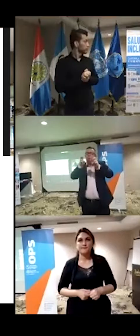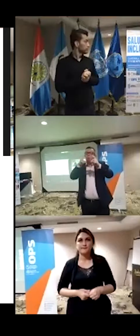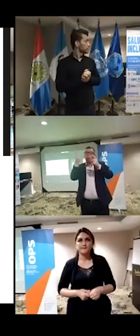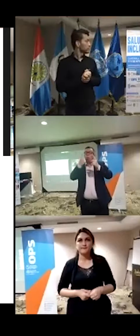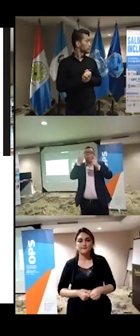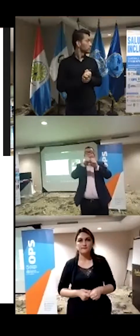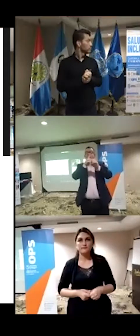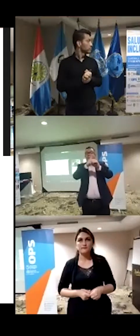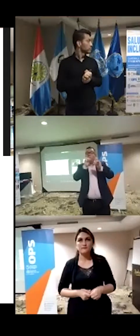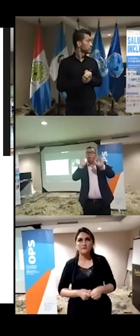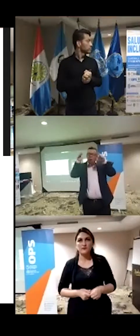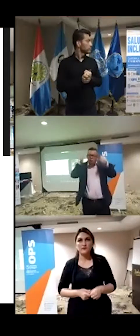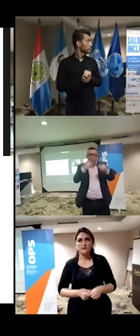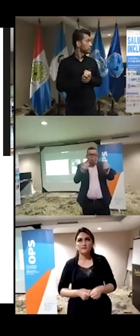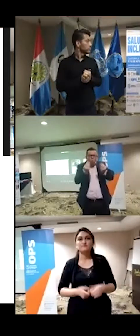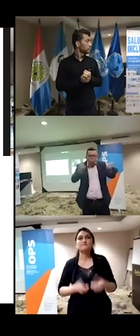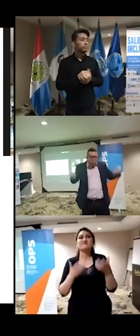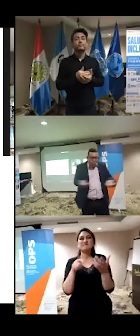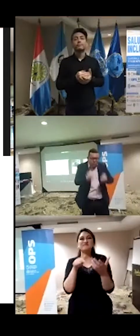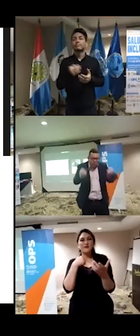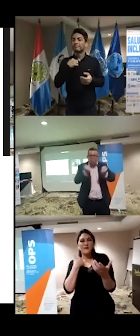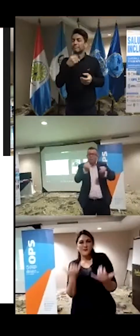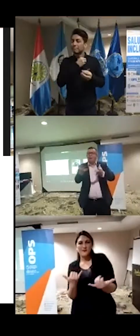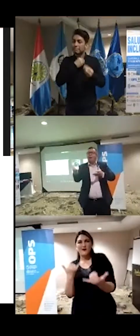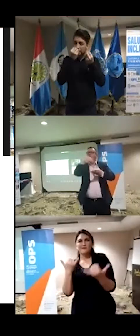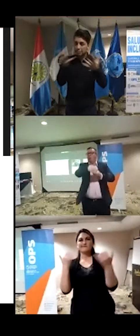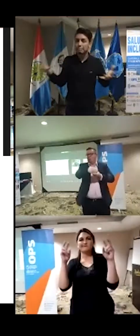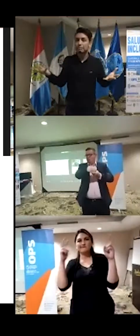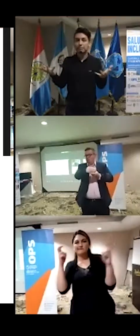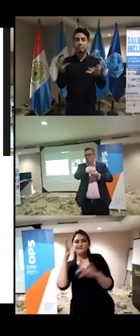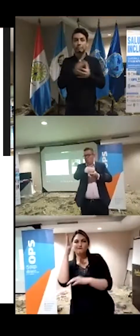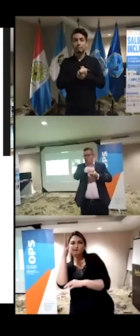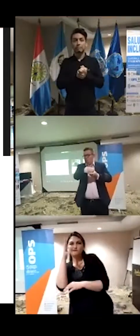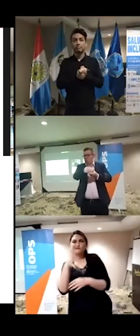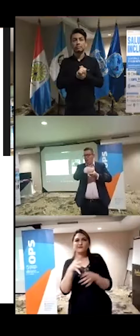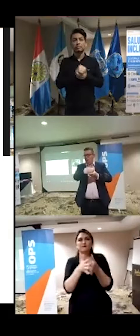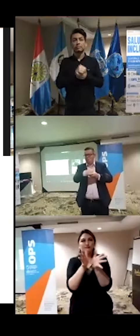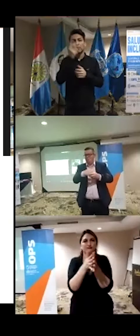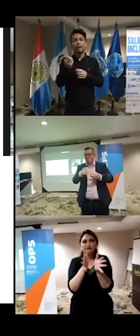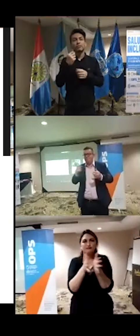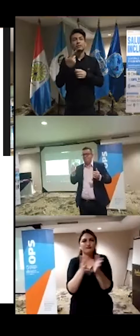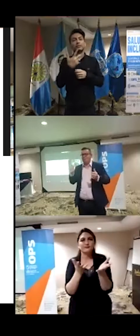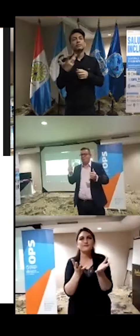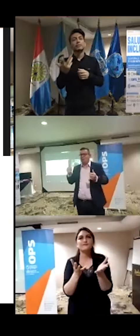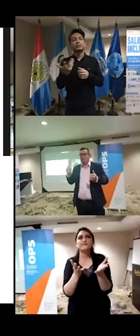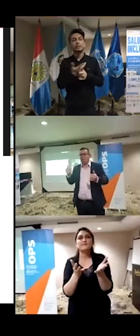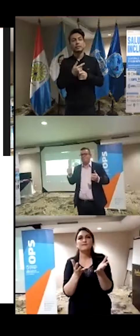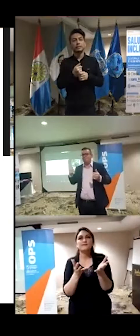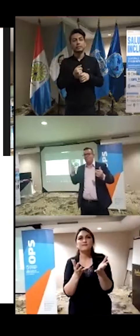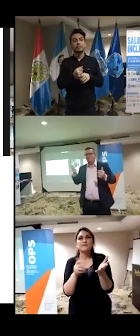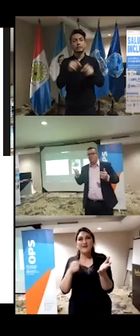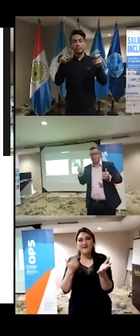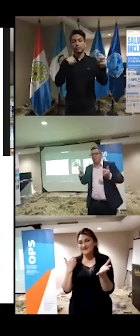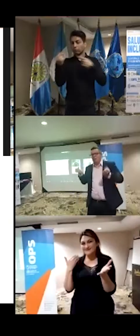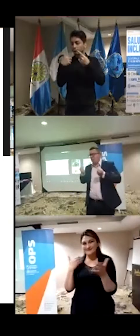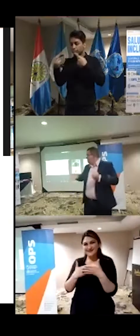quería como hacer hablar un poco y tomar en cuenta una vez más sobre las herramientas de las que hemos